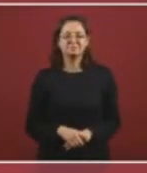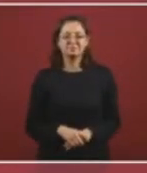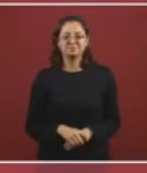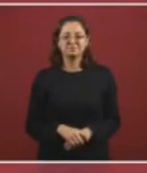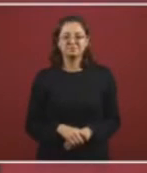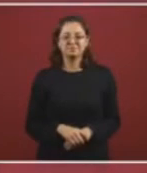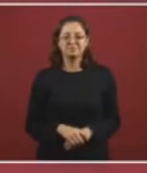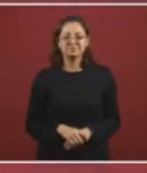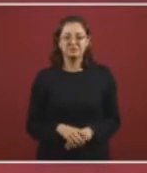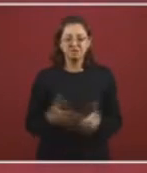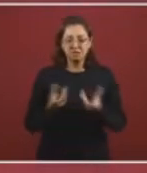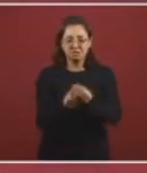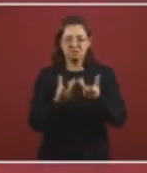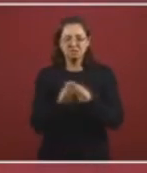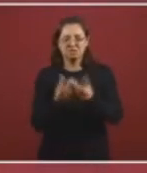salvemos a Chile.